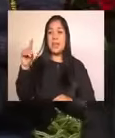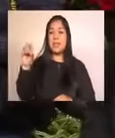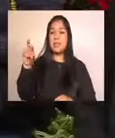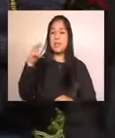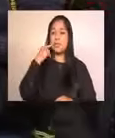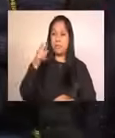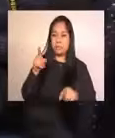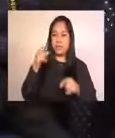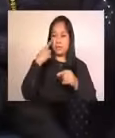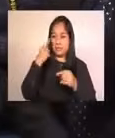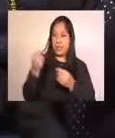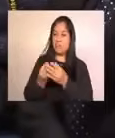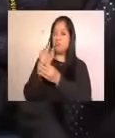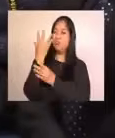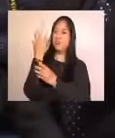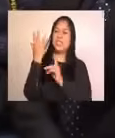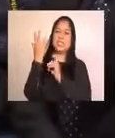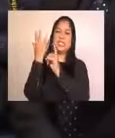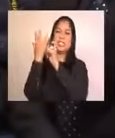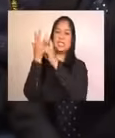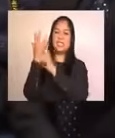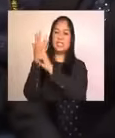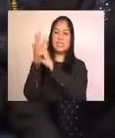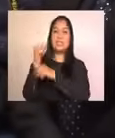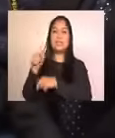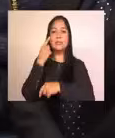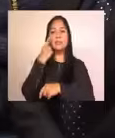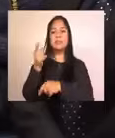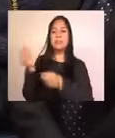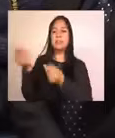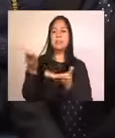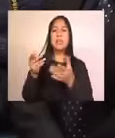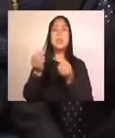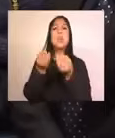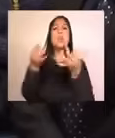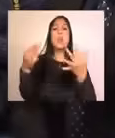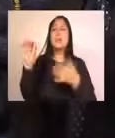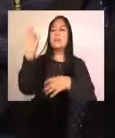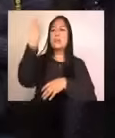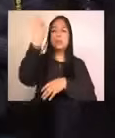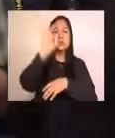de noviembre cuántas moscas estériles fueron dispersas y en qué departamentos. Sí,